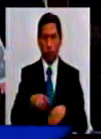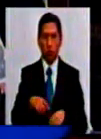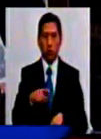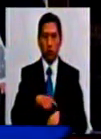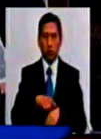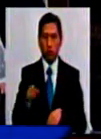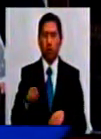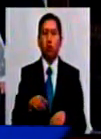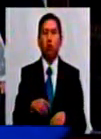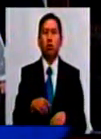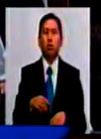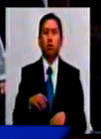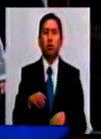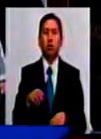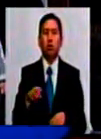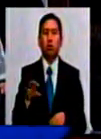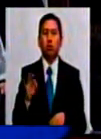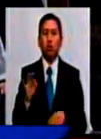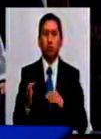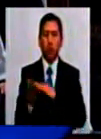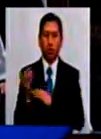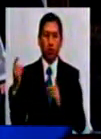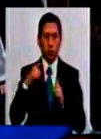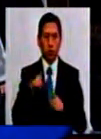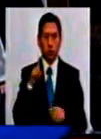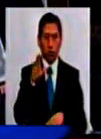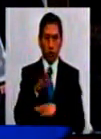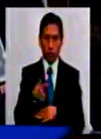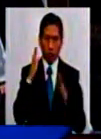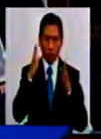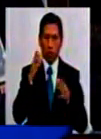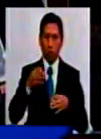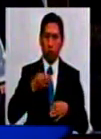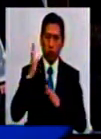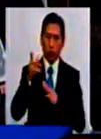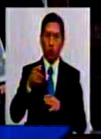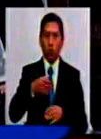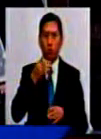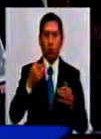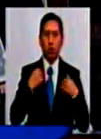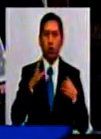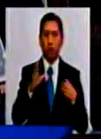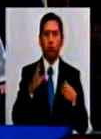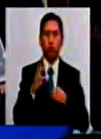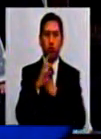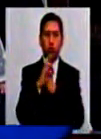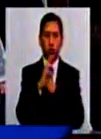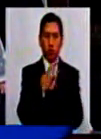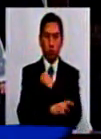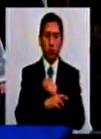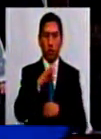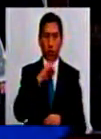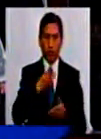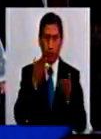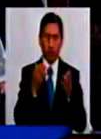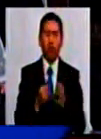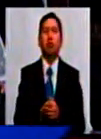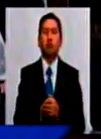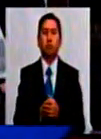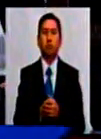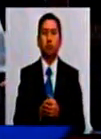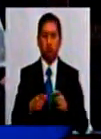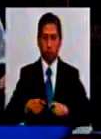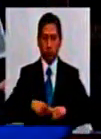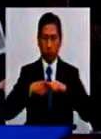mañana y la 1 de la tarde para escuchar la segunda ronda de argumentos orales de la República de Chile. Se